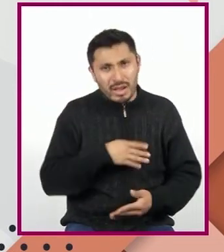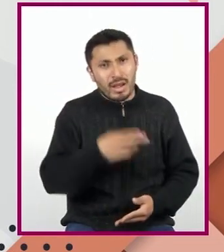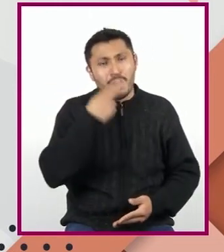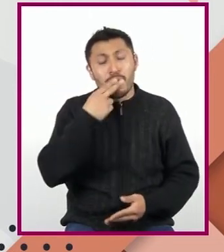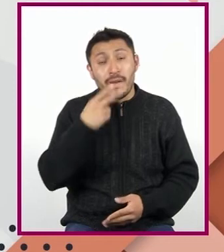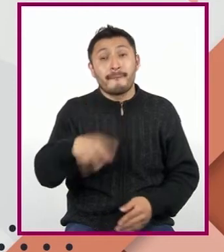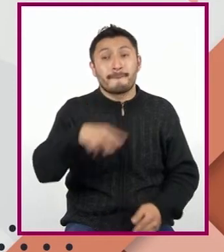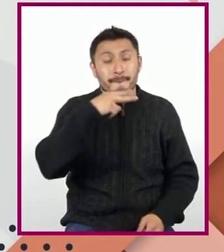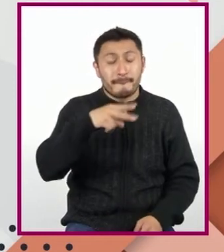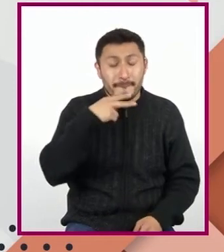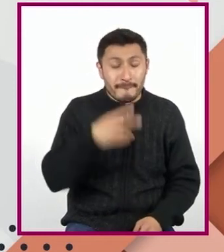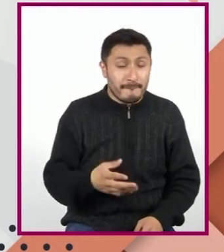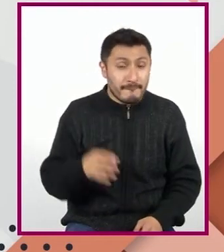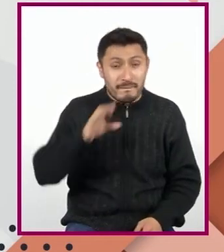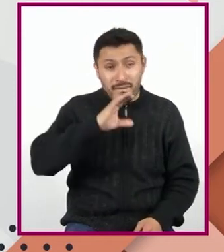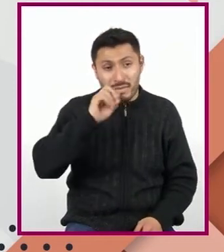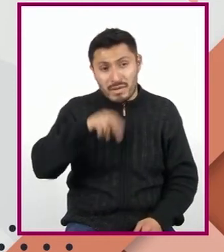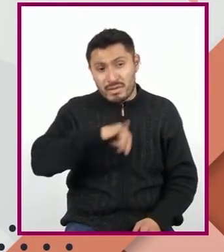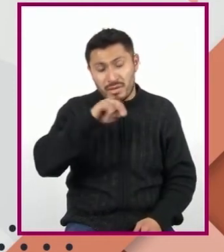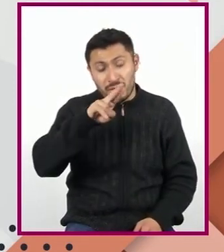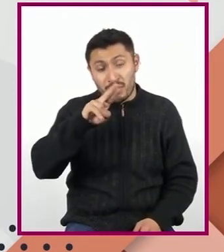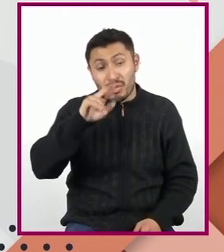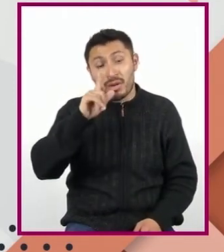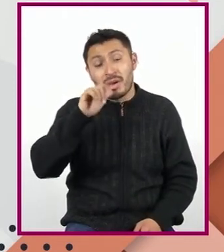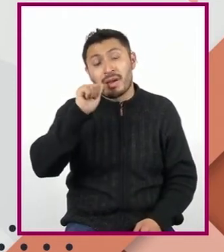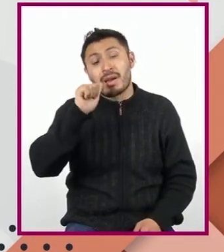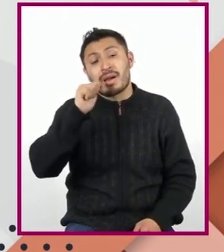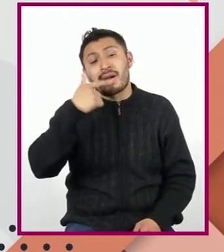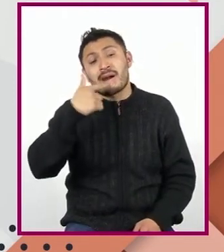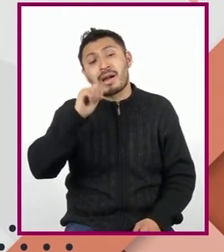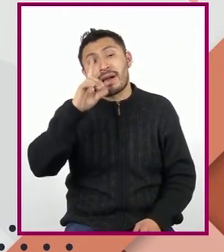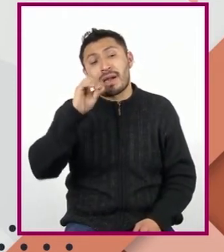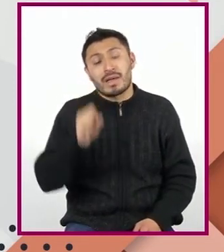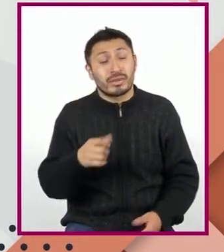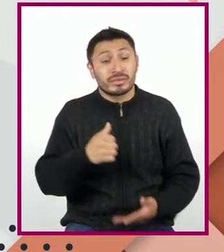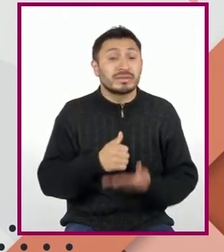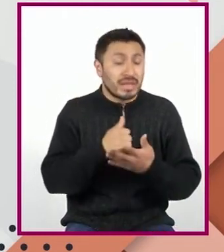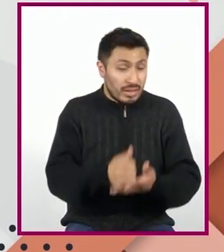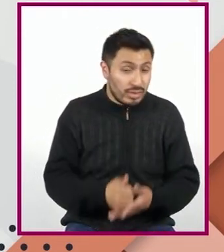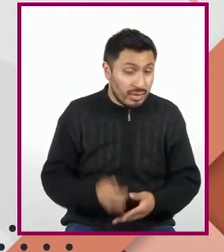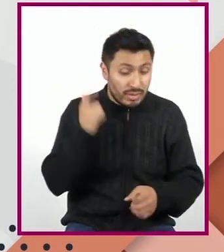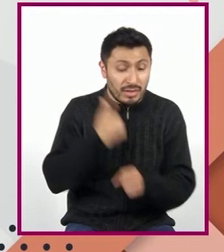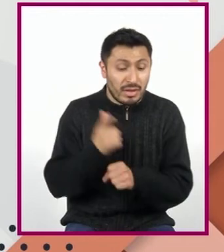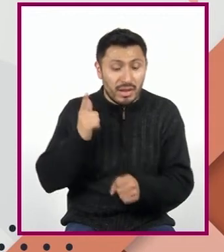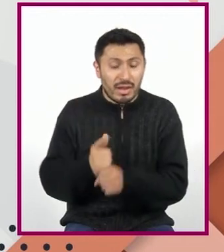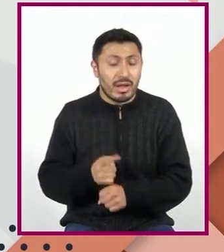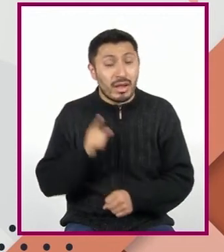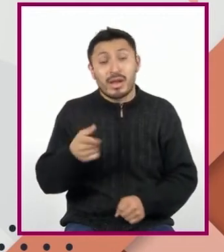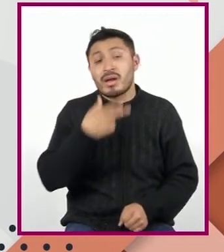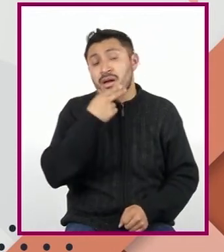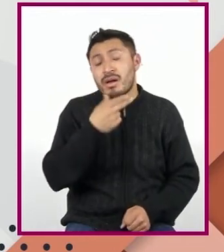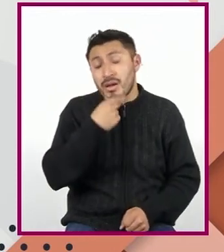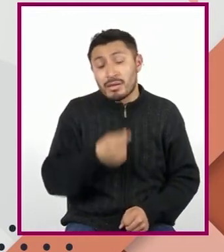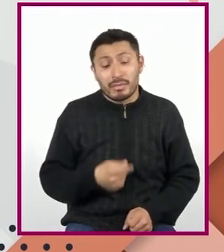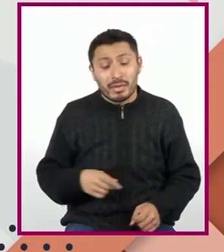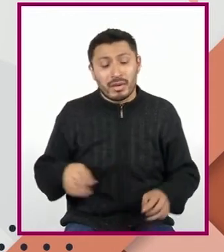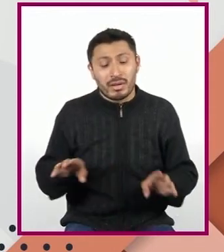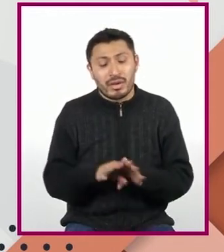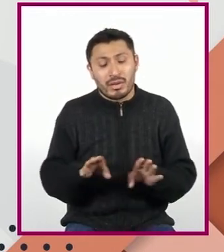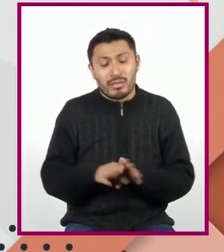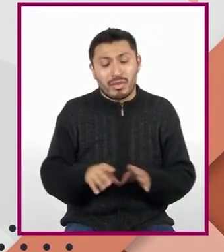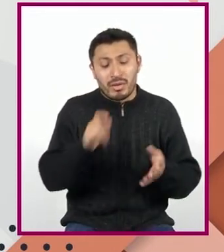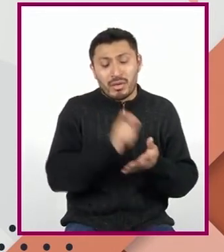Solana, le gustaba mucho el teatro y que sus primeras vivencias las tuvo como estudiante y representando algunos personajes de